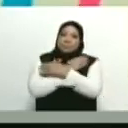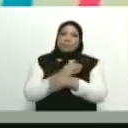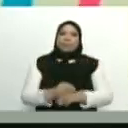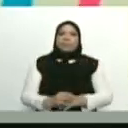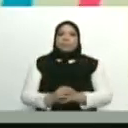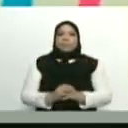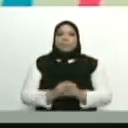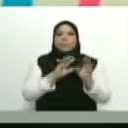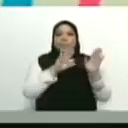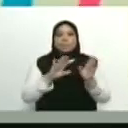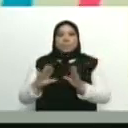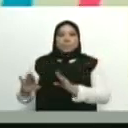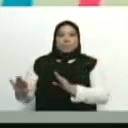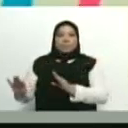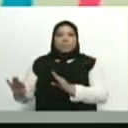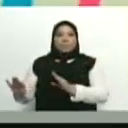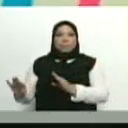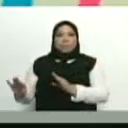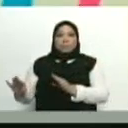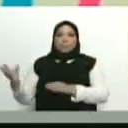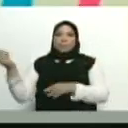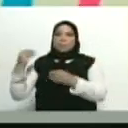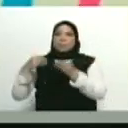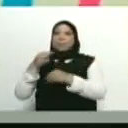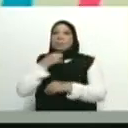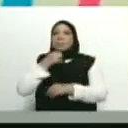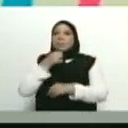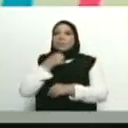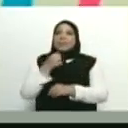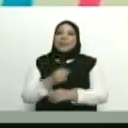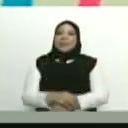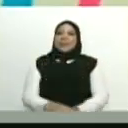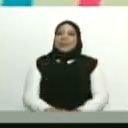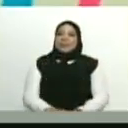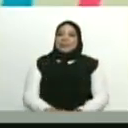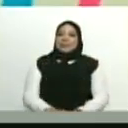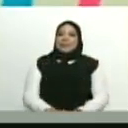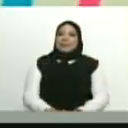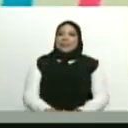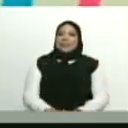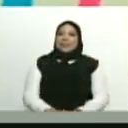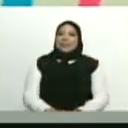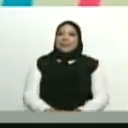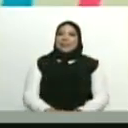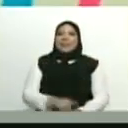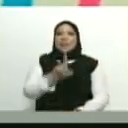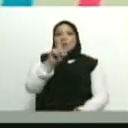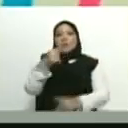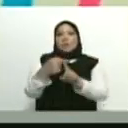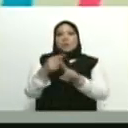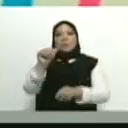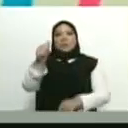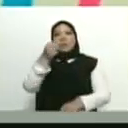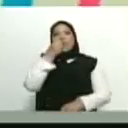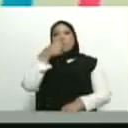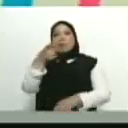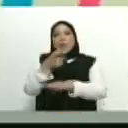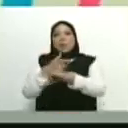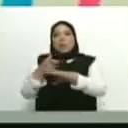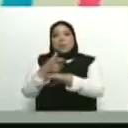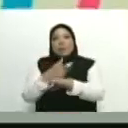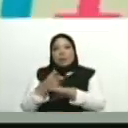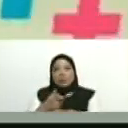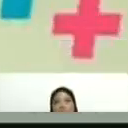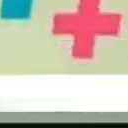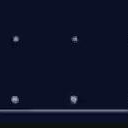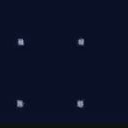al segmento que más les gusta a ustedes, el segmento del 1x10 del buen gobierno. Adelante.